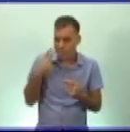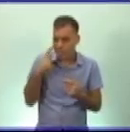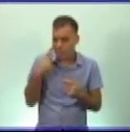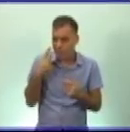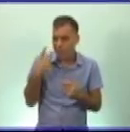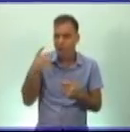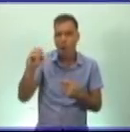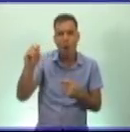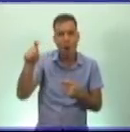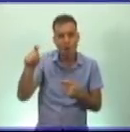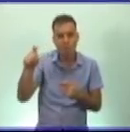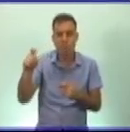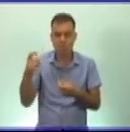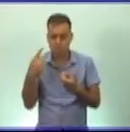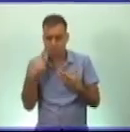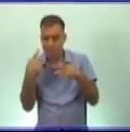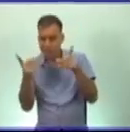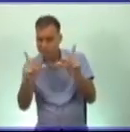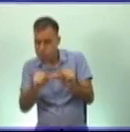se reduce.